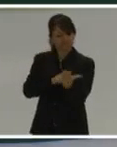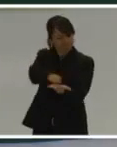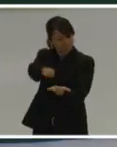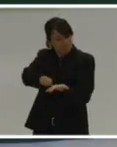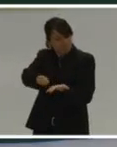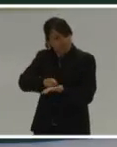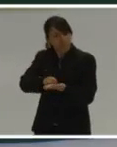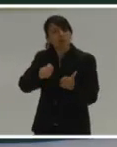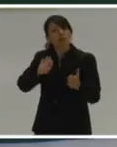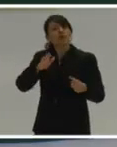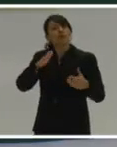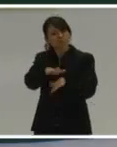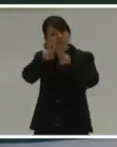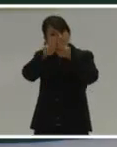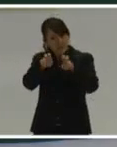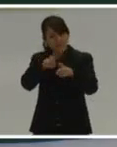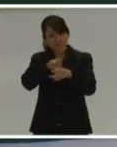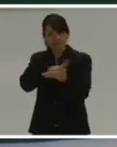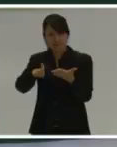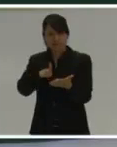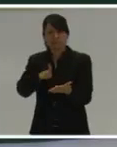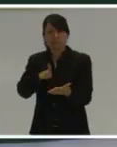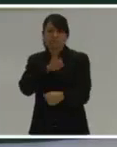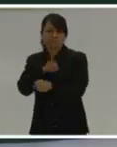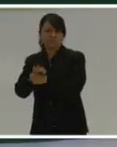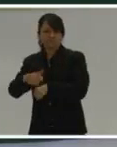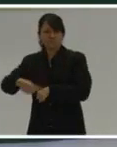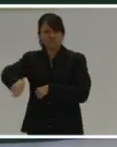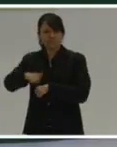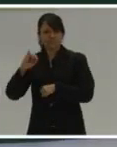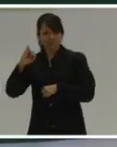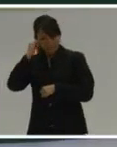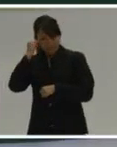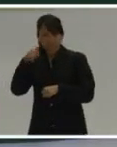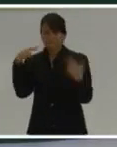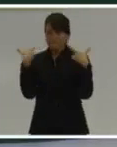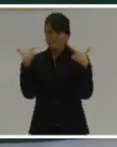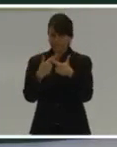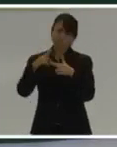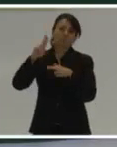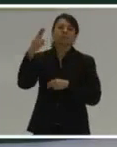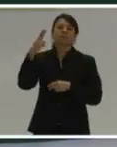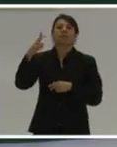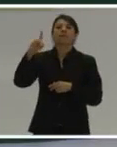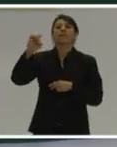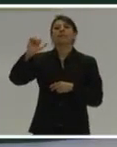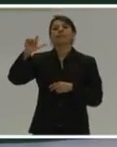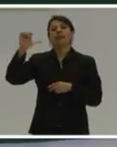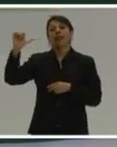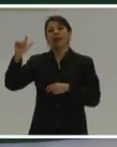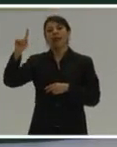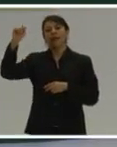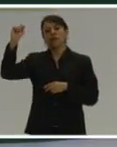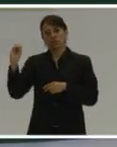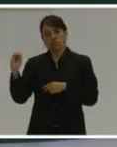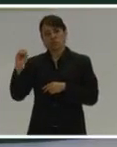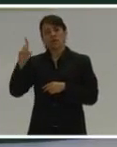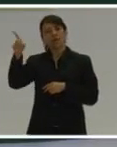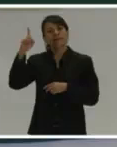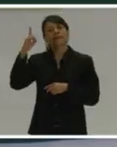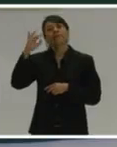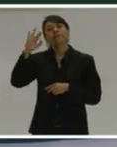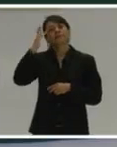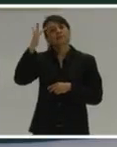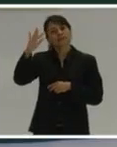de los pueblos indígenas. Fue docente en la Universidad Pública de El Alto, Universidad Mayor de San Andrés